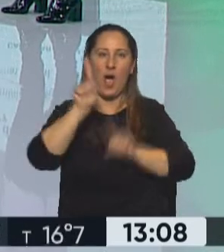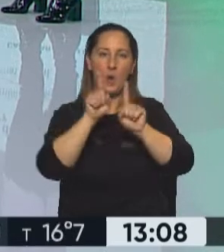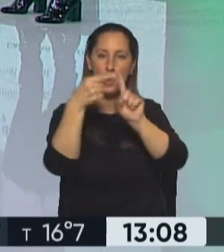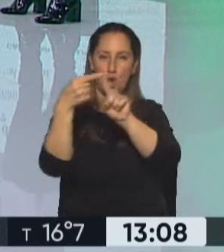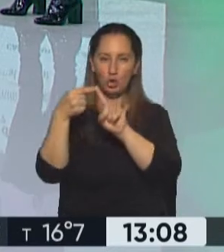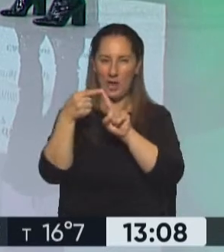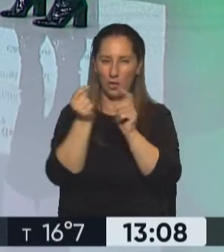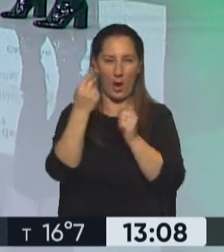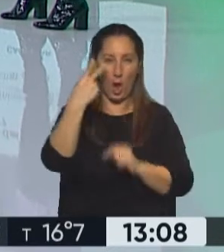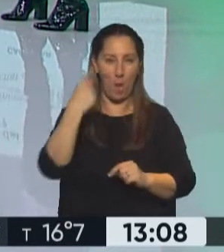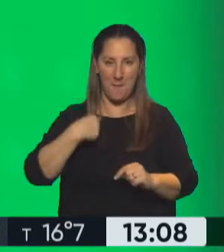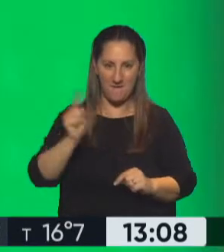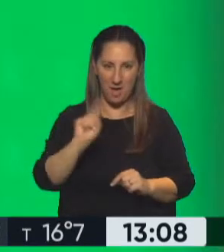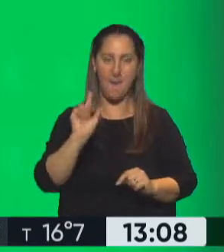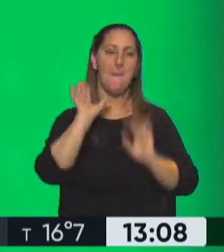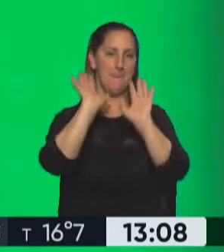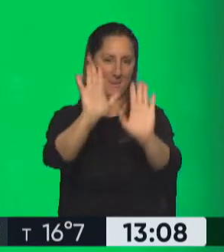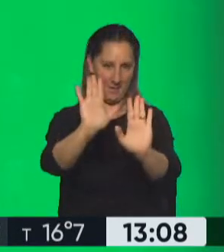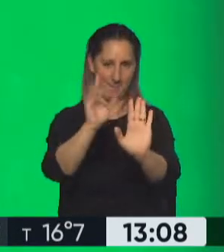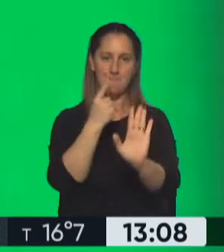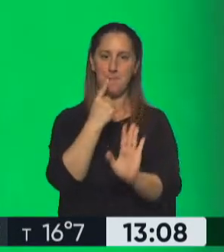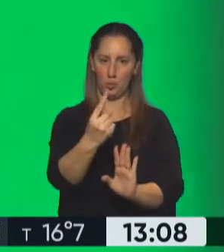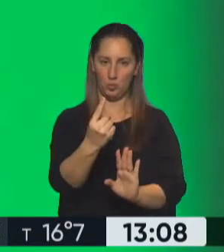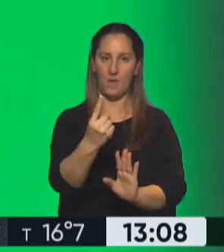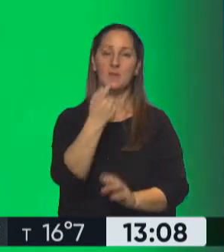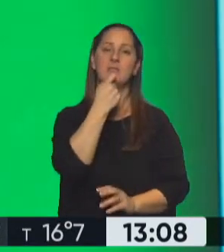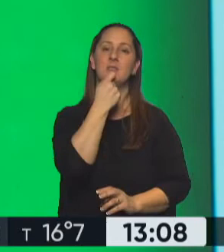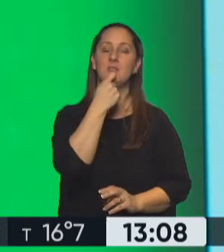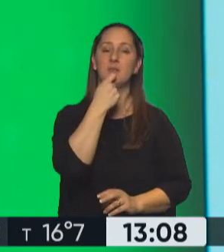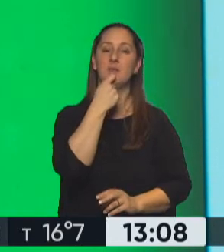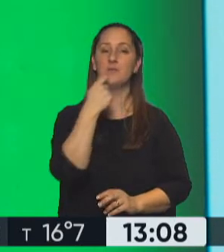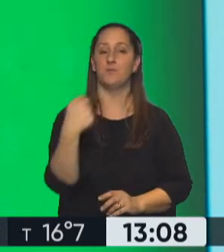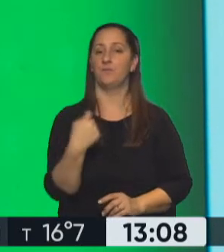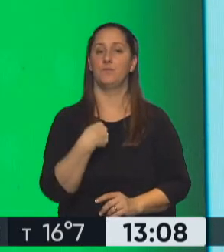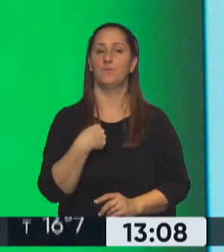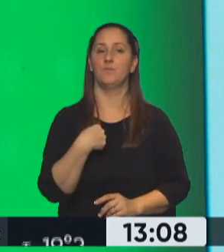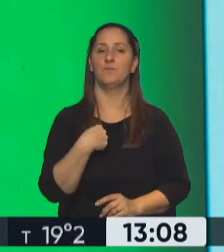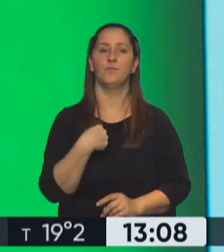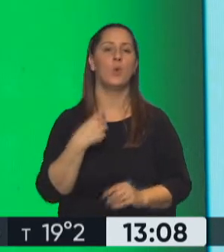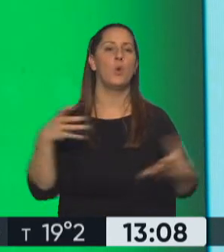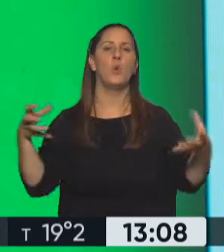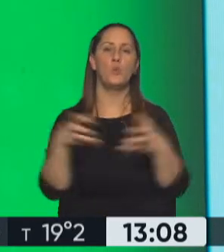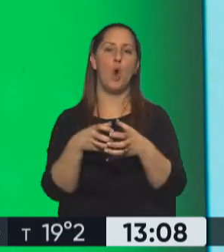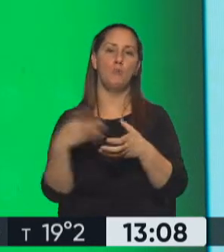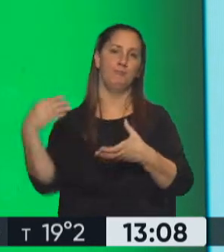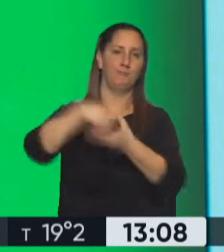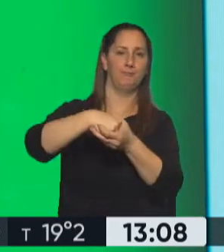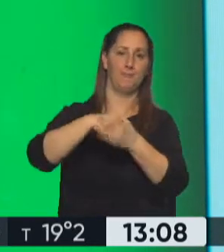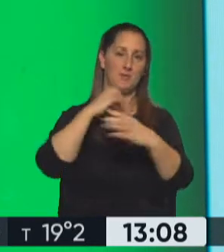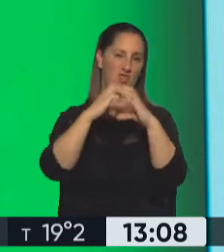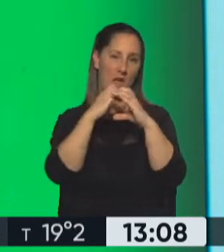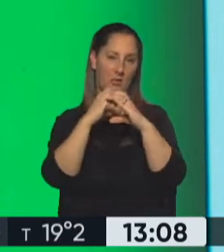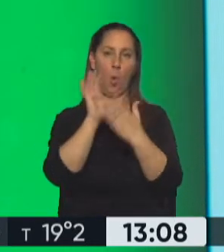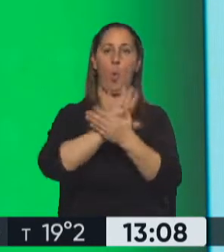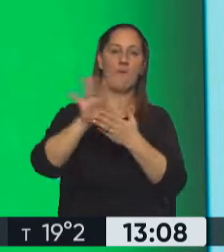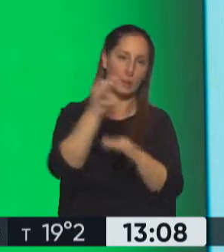para todos. Pero para, yo te quiero hacer una pregunta. ¿Qué pasa cuando a uno lo o a una la integran a un chat? ¿Viste cuando te suman al chat de